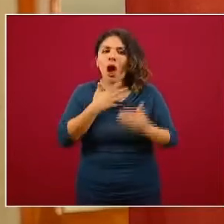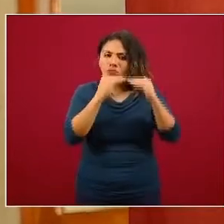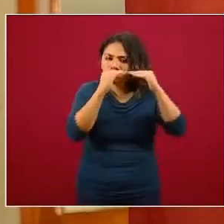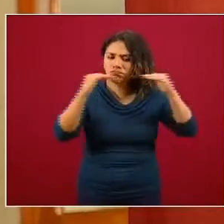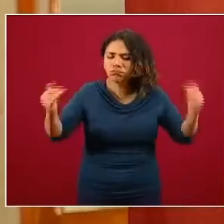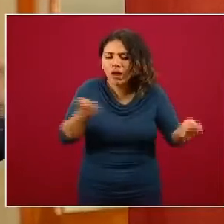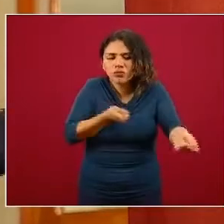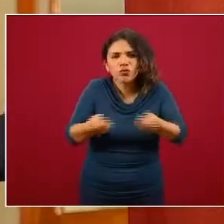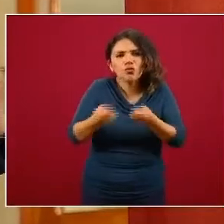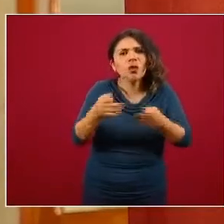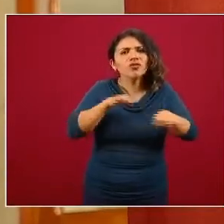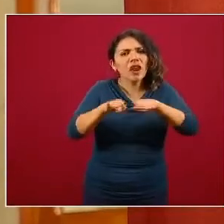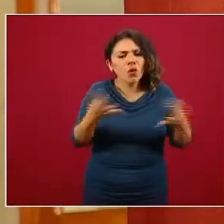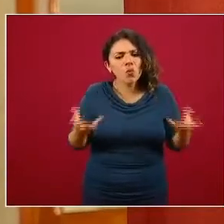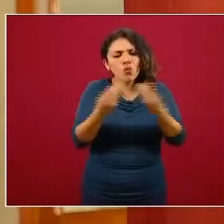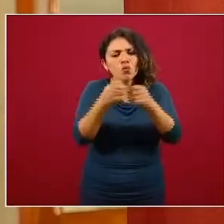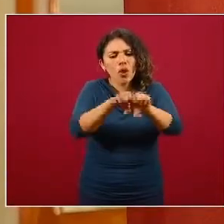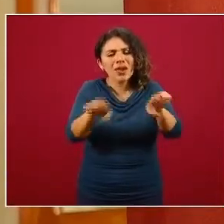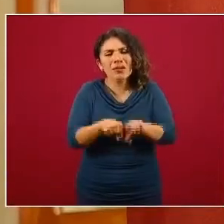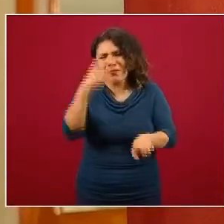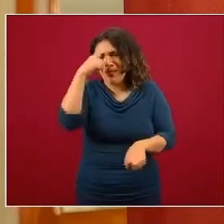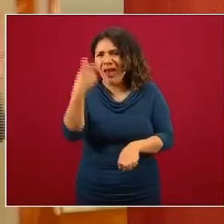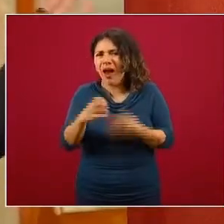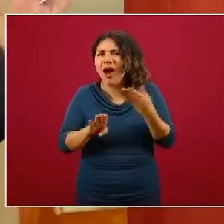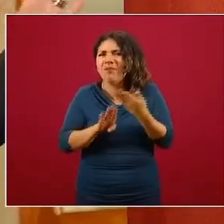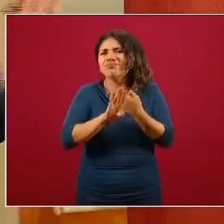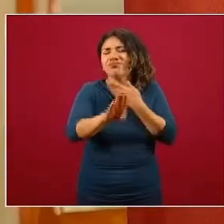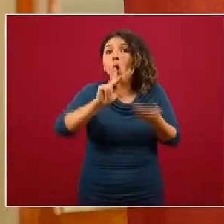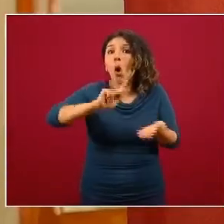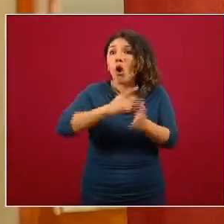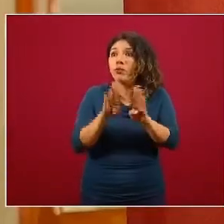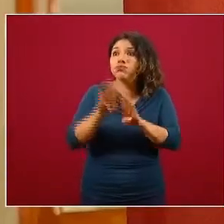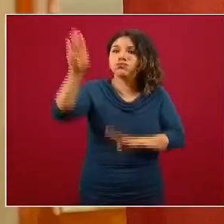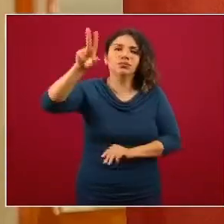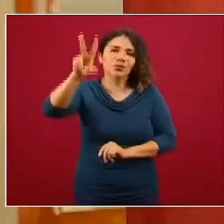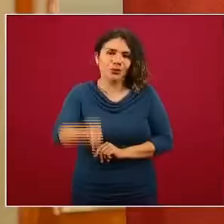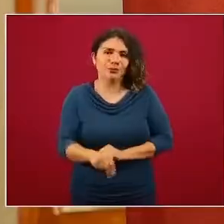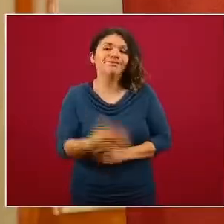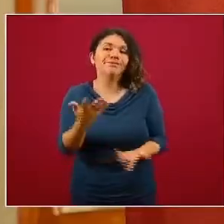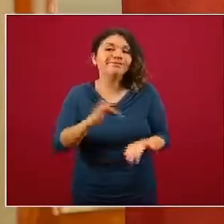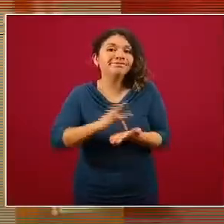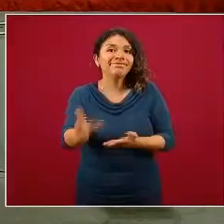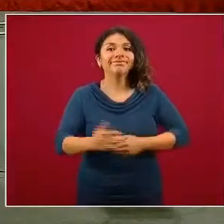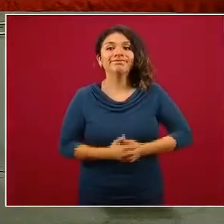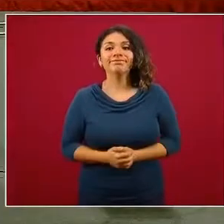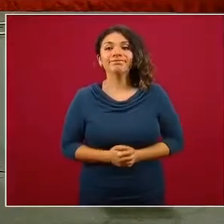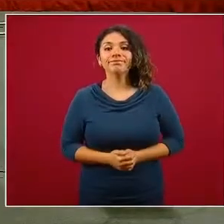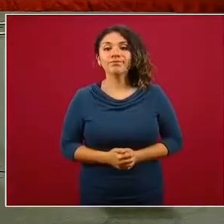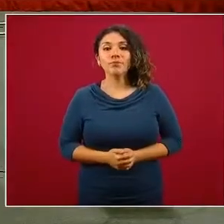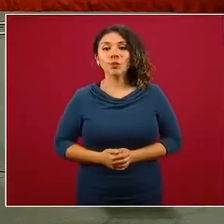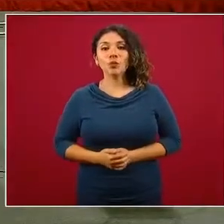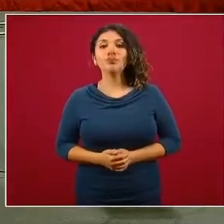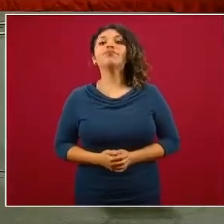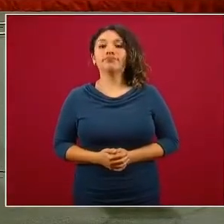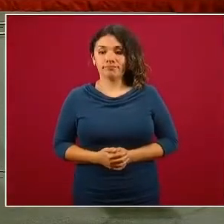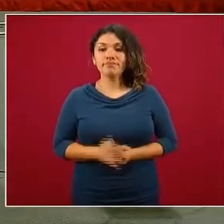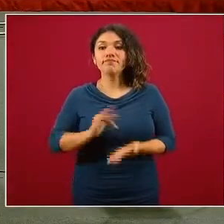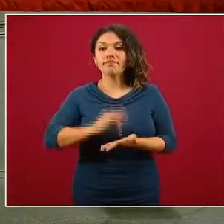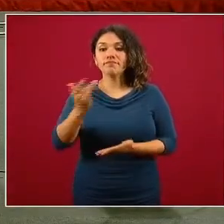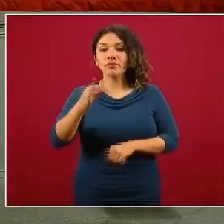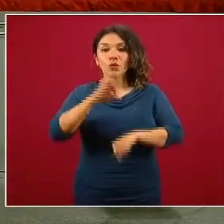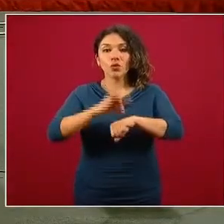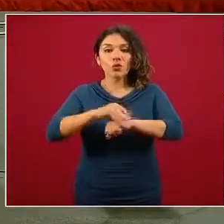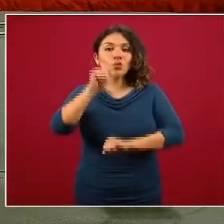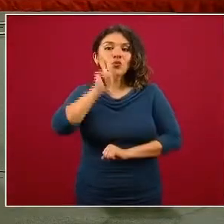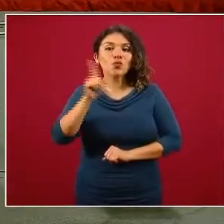y trabajando en equipo para evitar que asciendan estos casos. Muchas gracias. Muchas gracias,